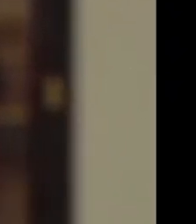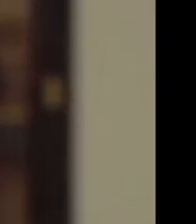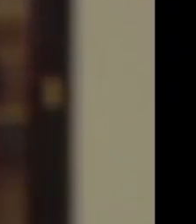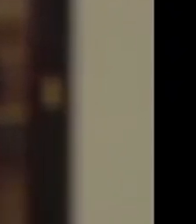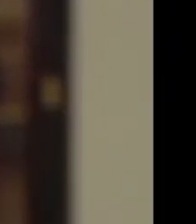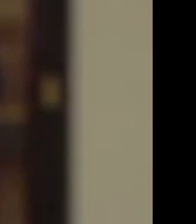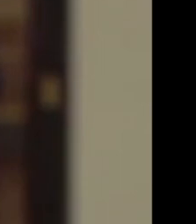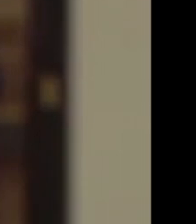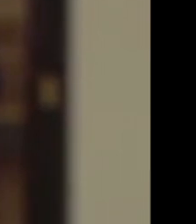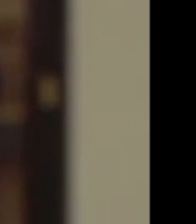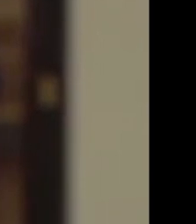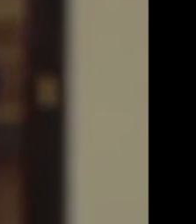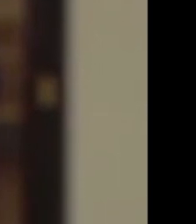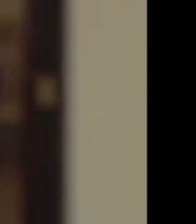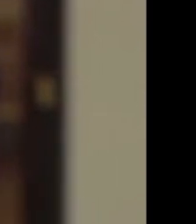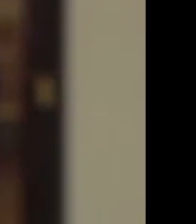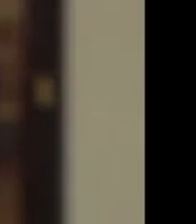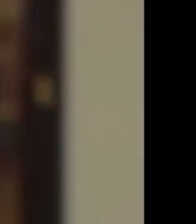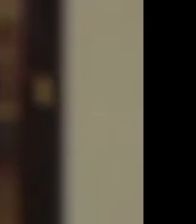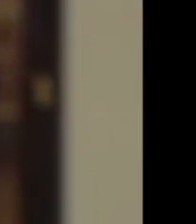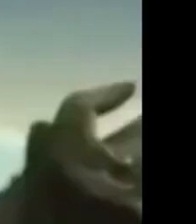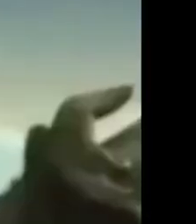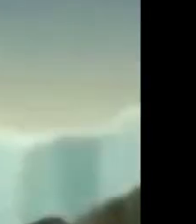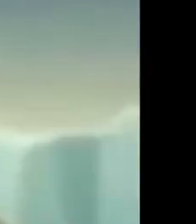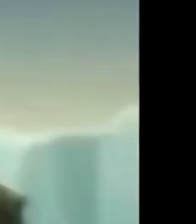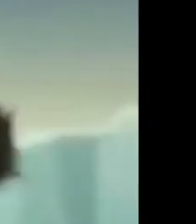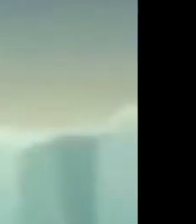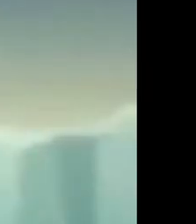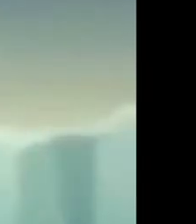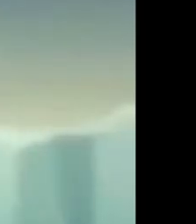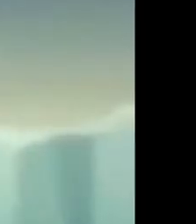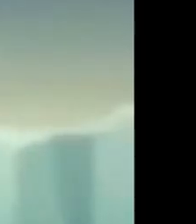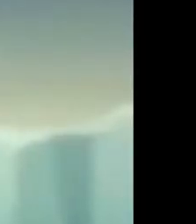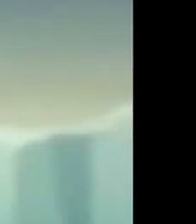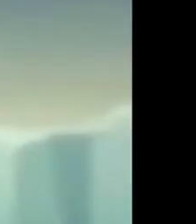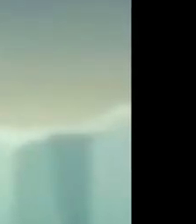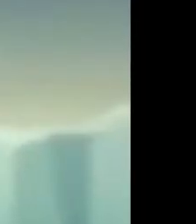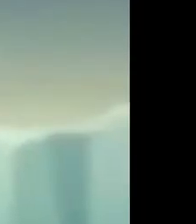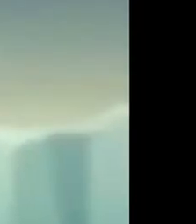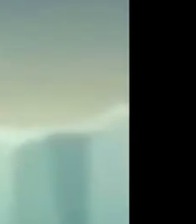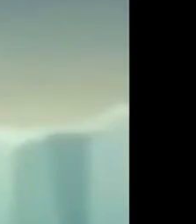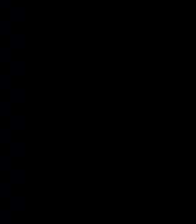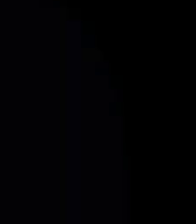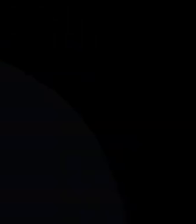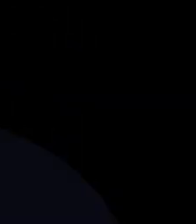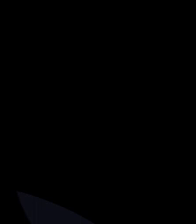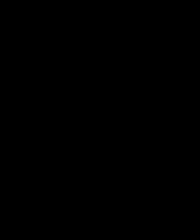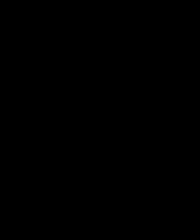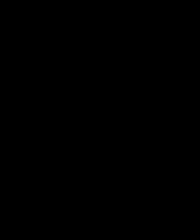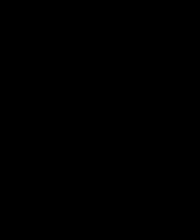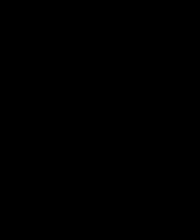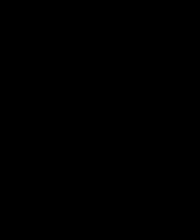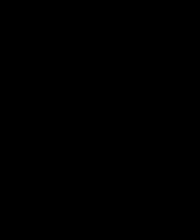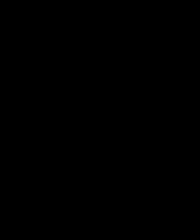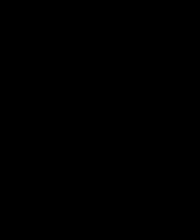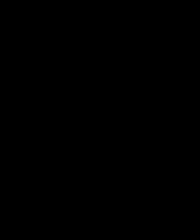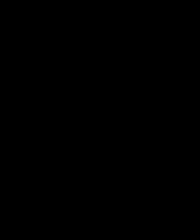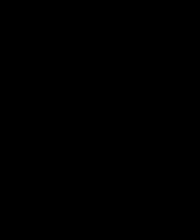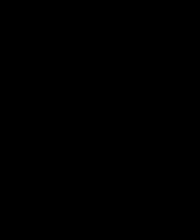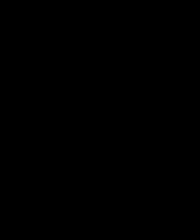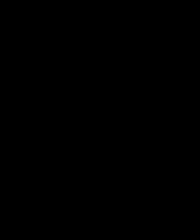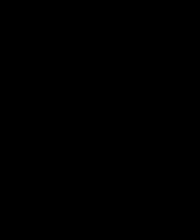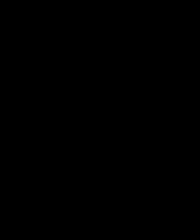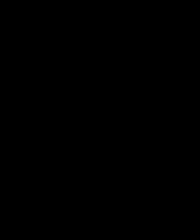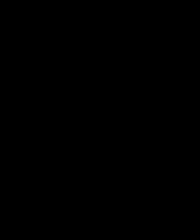demora el trámite? 6 meses. ¡Vamos a morir! Buen día, estimados amigos. El día de